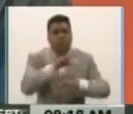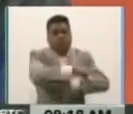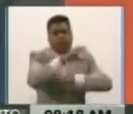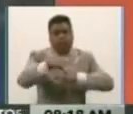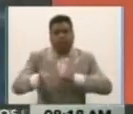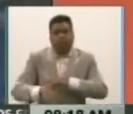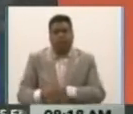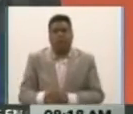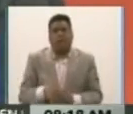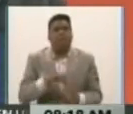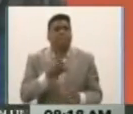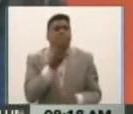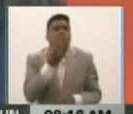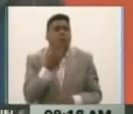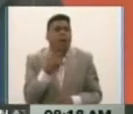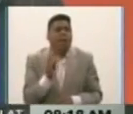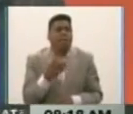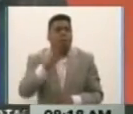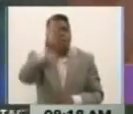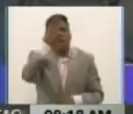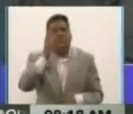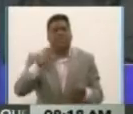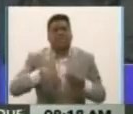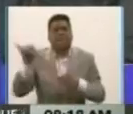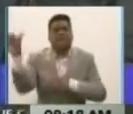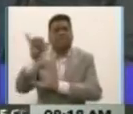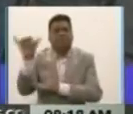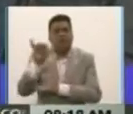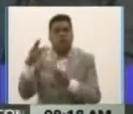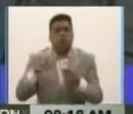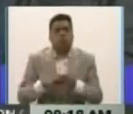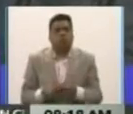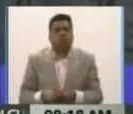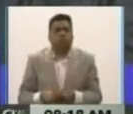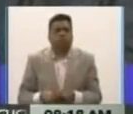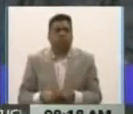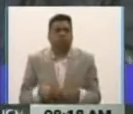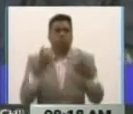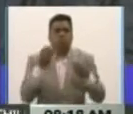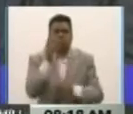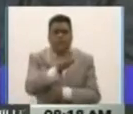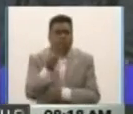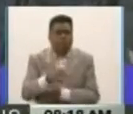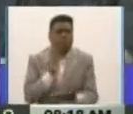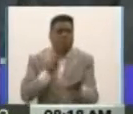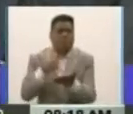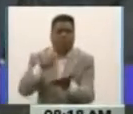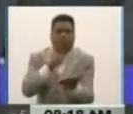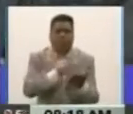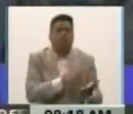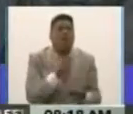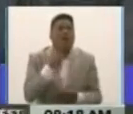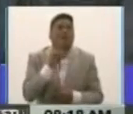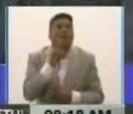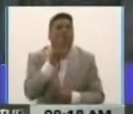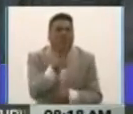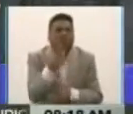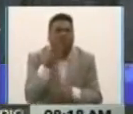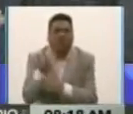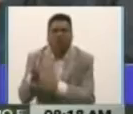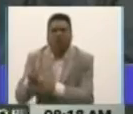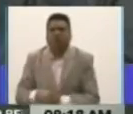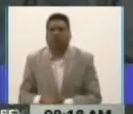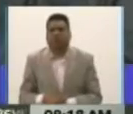en Marina, récord en Yaracuy. Es decir, ese festival sirvió pues para que se sentaran bases para otro tipo de políticas que tenemos